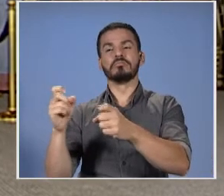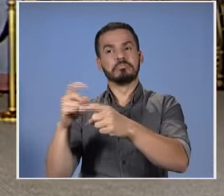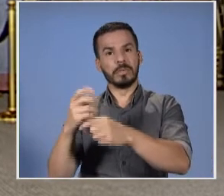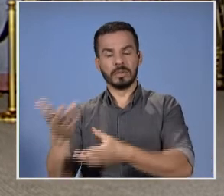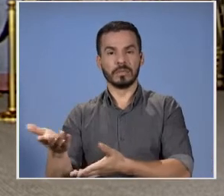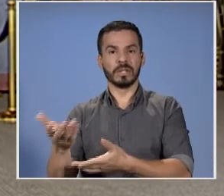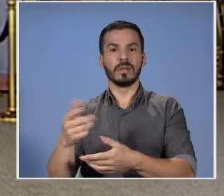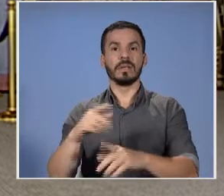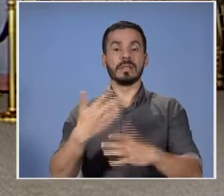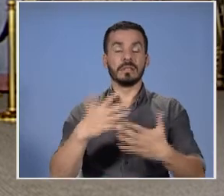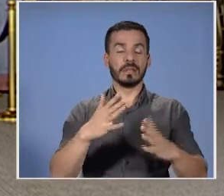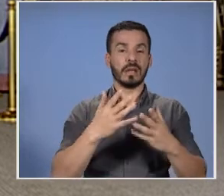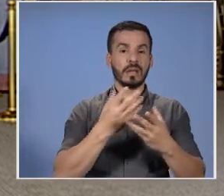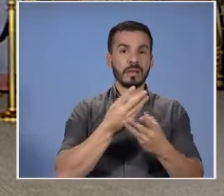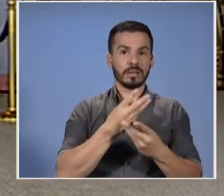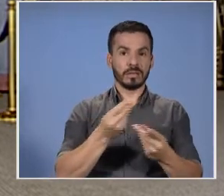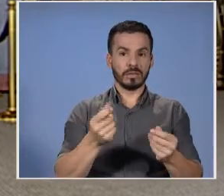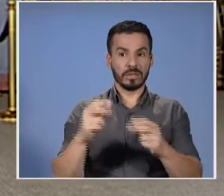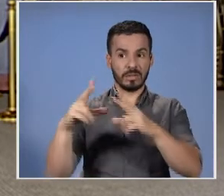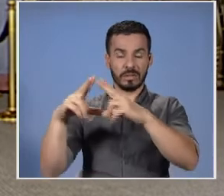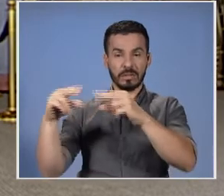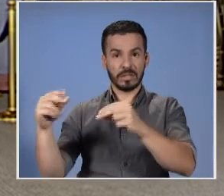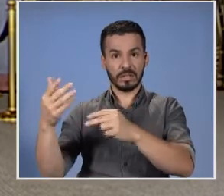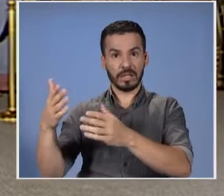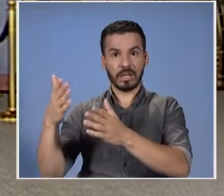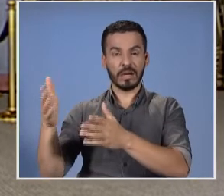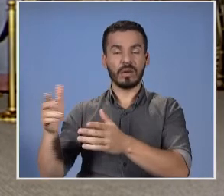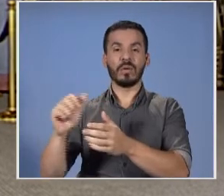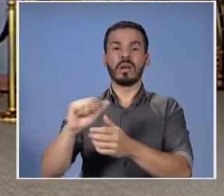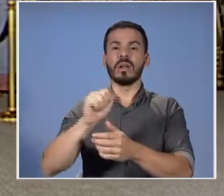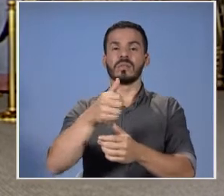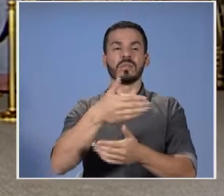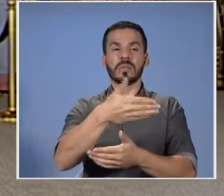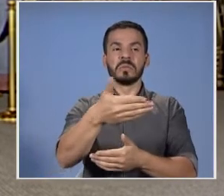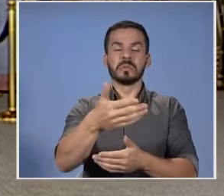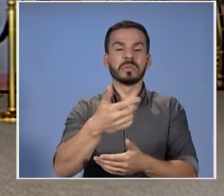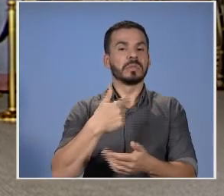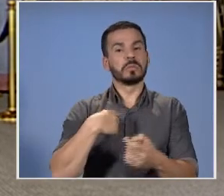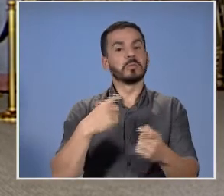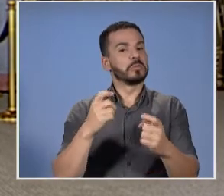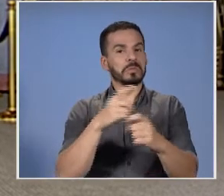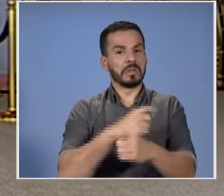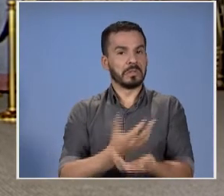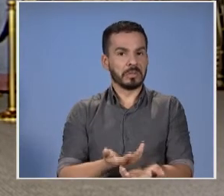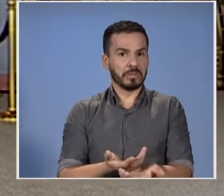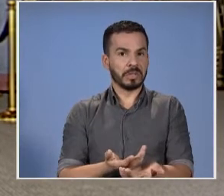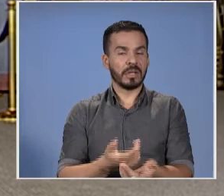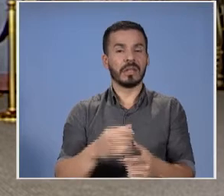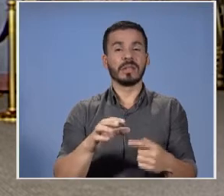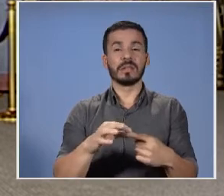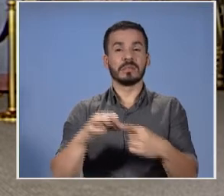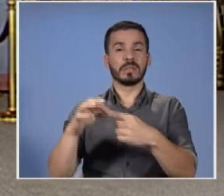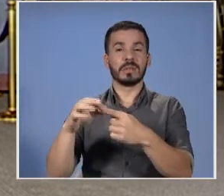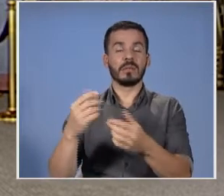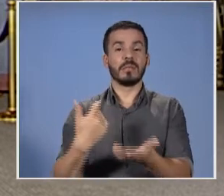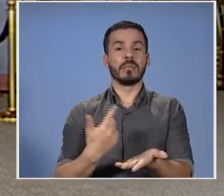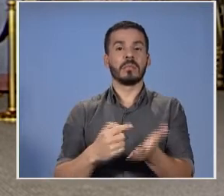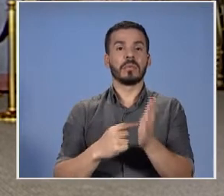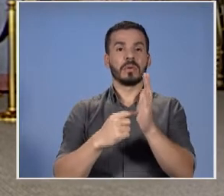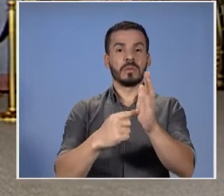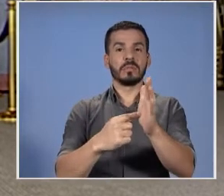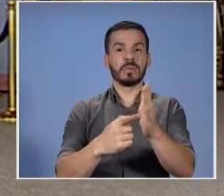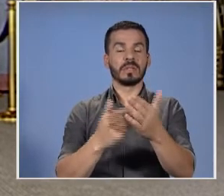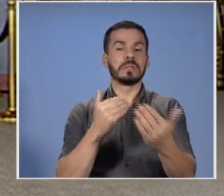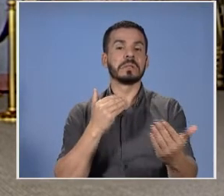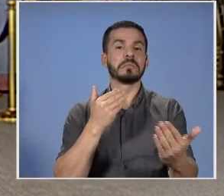Entonces, ya resuelto, creo que con Nicaragua lo demás no debería de costar tanto, especialmente por las muestras de,